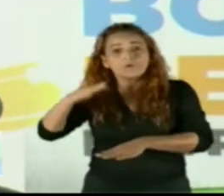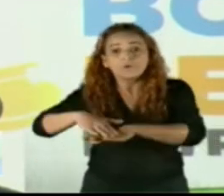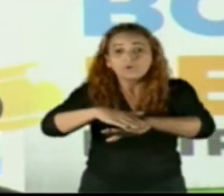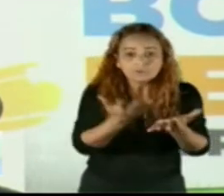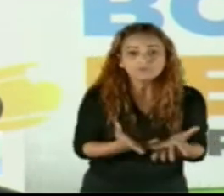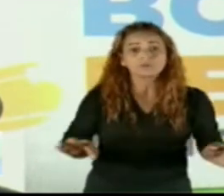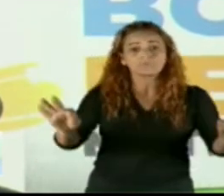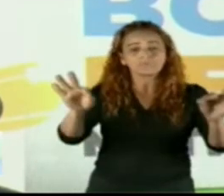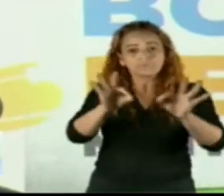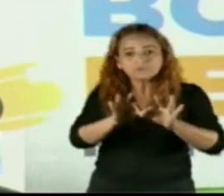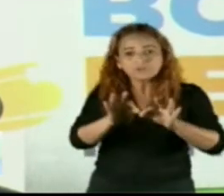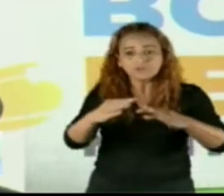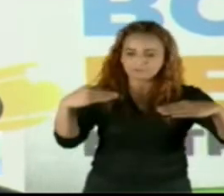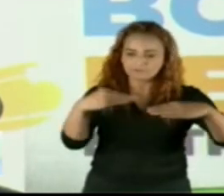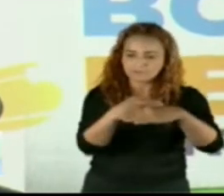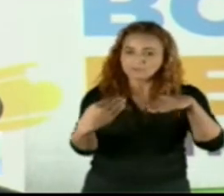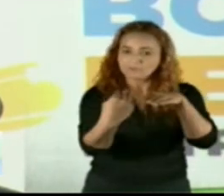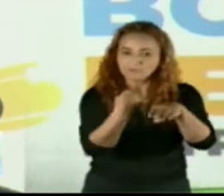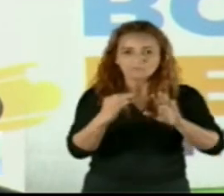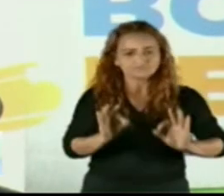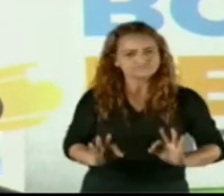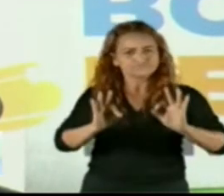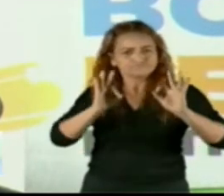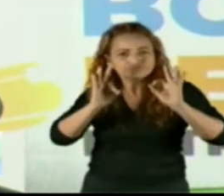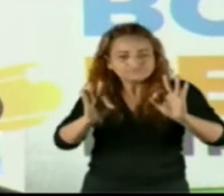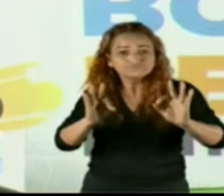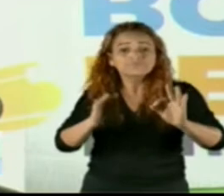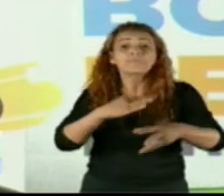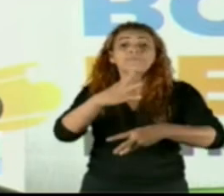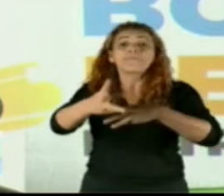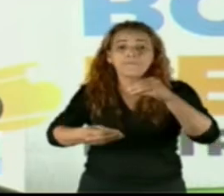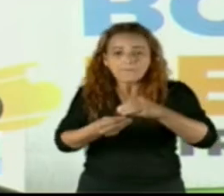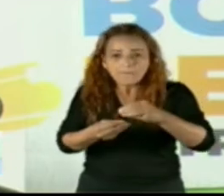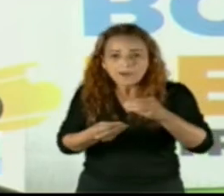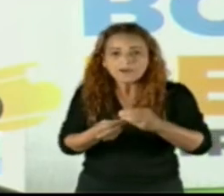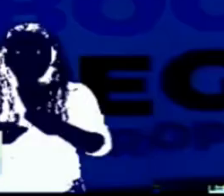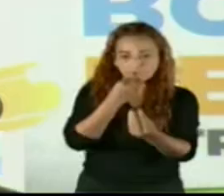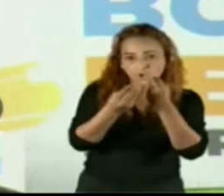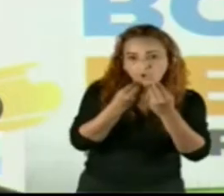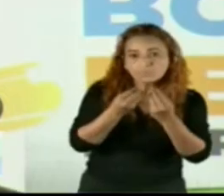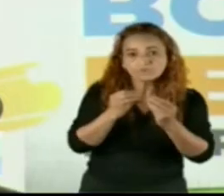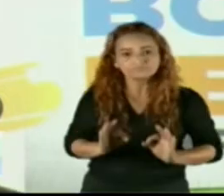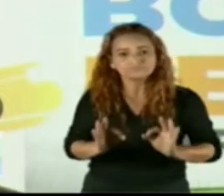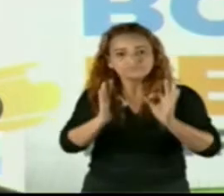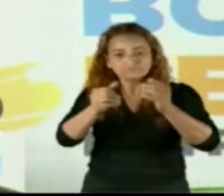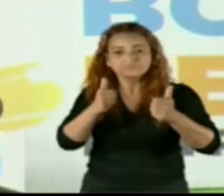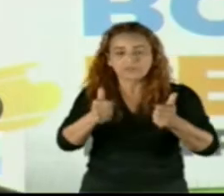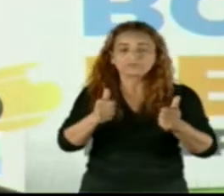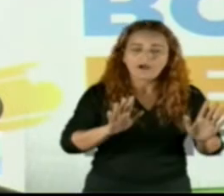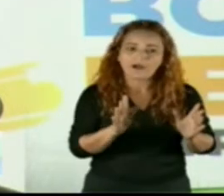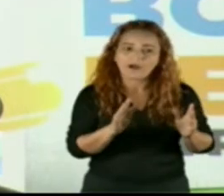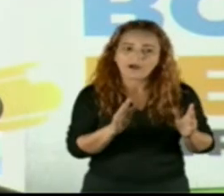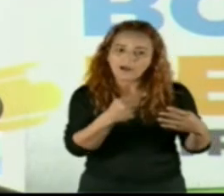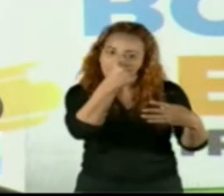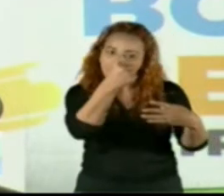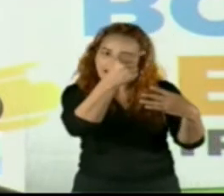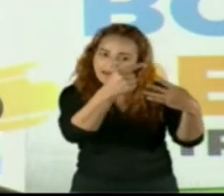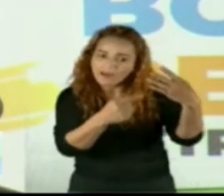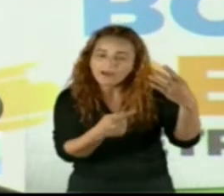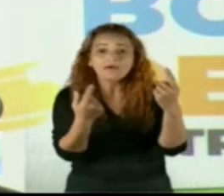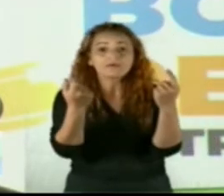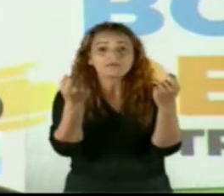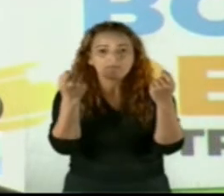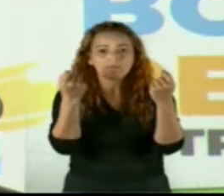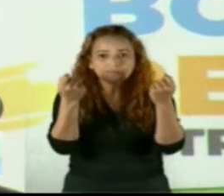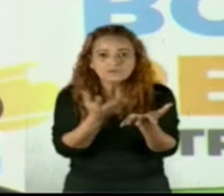garantizar buenas vías e infraestructura, y sobre todo la subsistencia alimentaria que se ha dejado atrás. Hay que mejorar